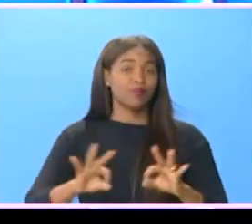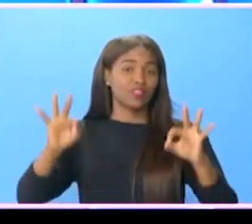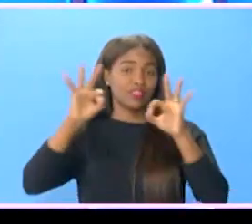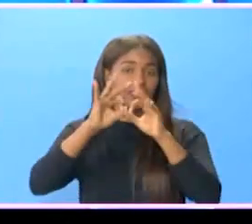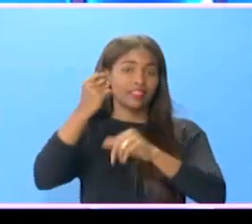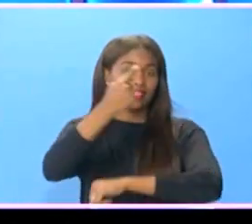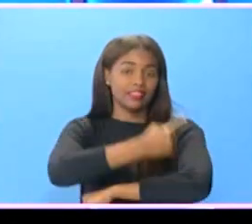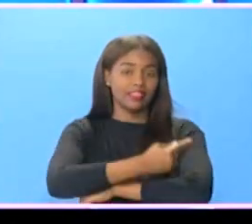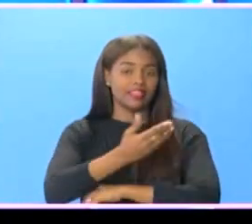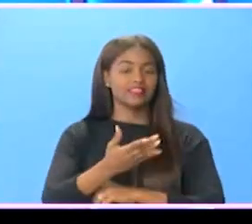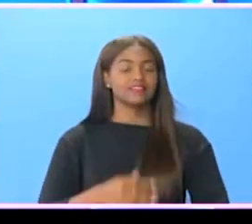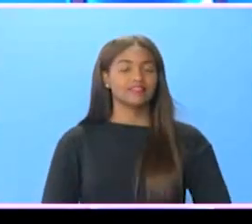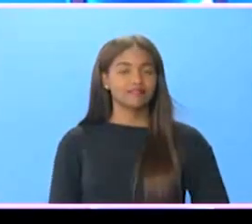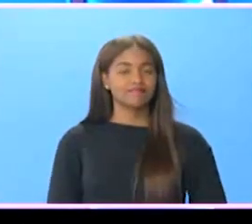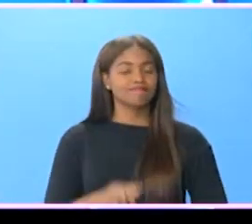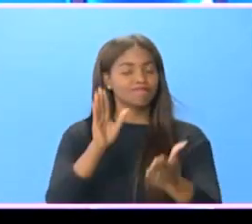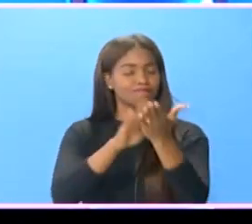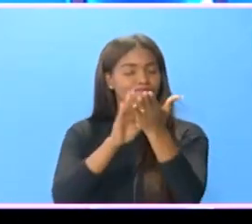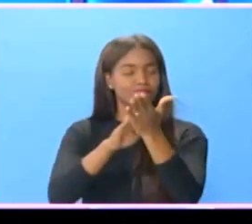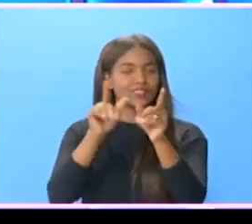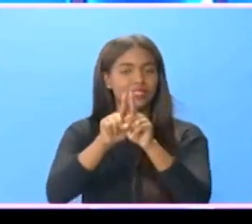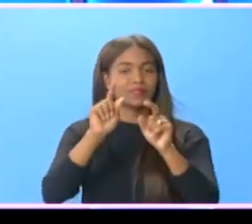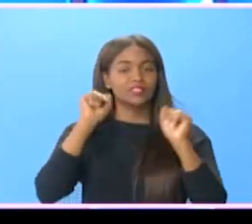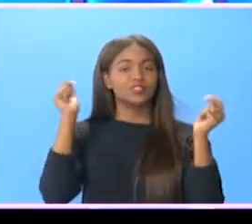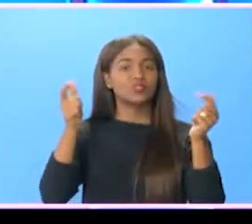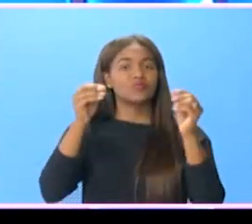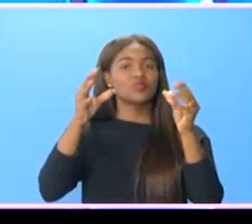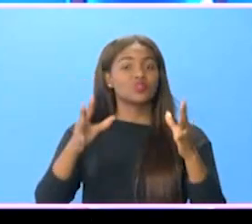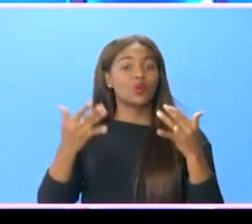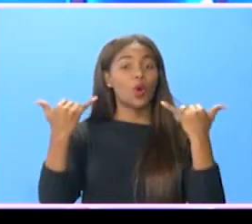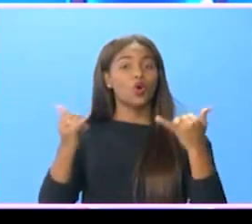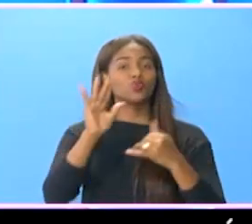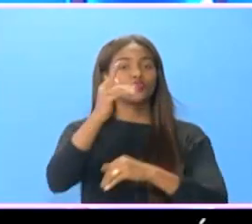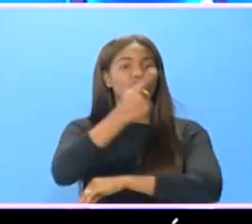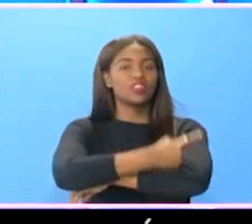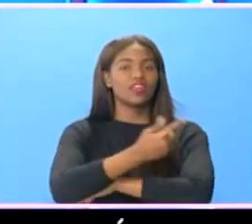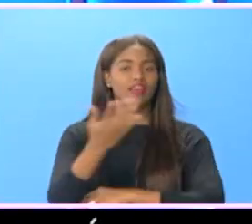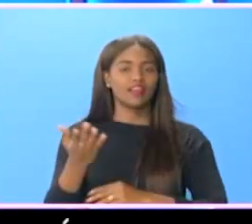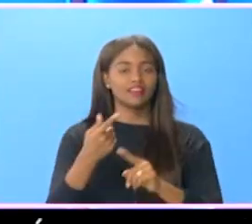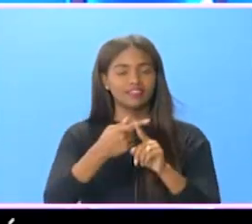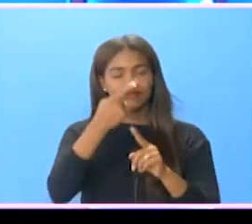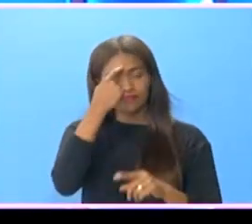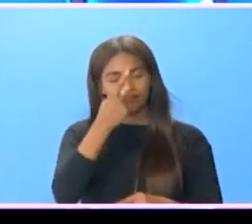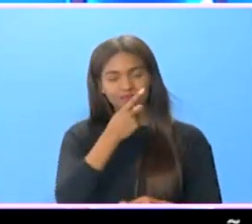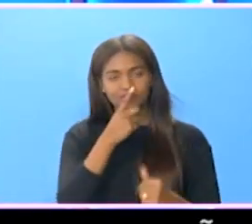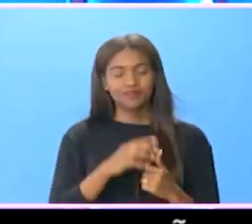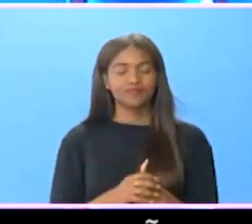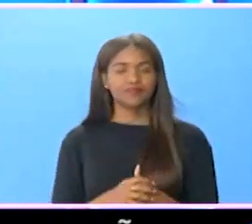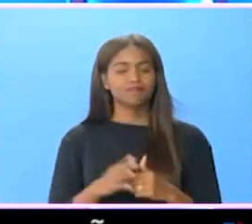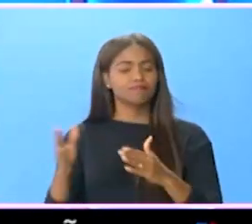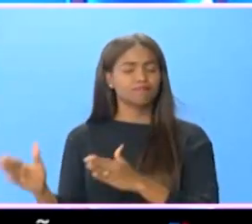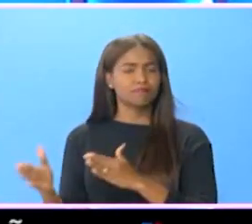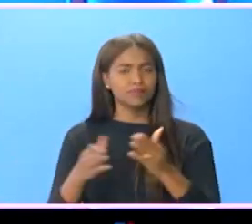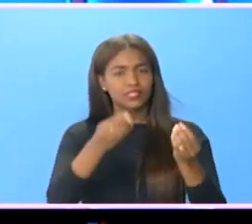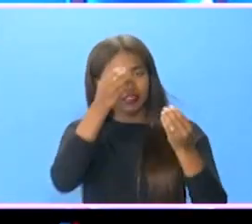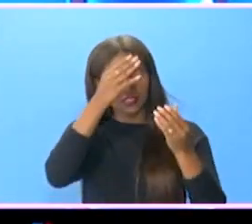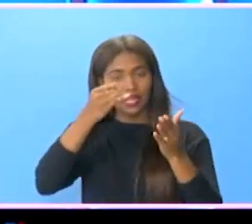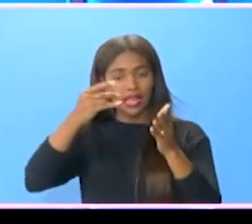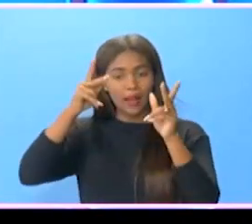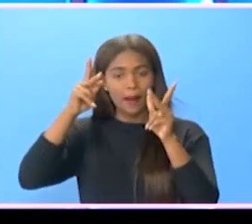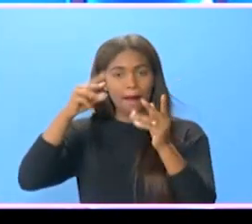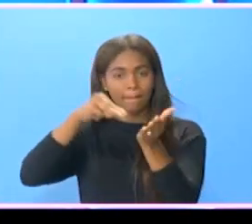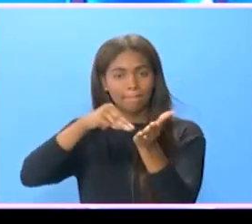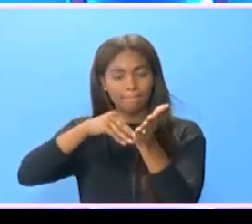importante evento. Felicitar por supuesto a todos los maestros hoy en su día en República Dominicana. Señores, cambiemos de tema. El cirujano plástico